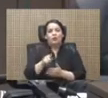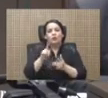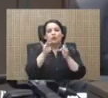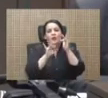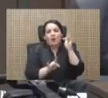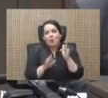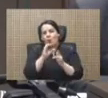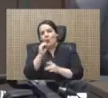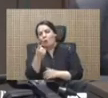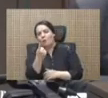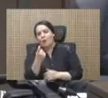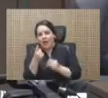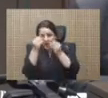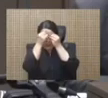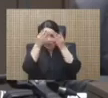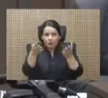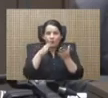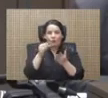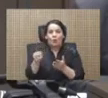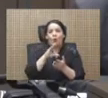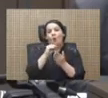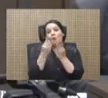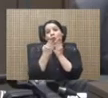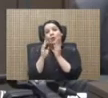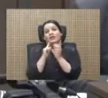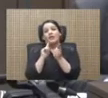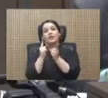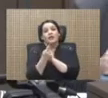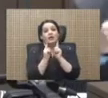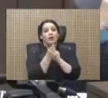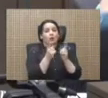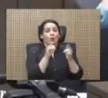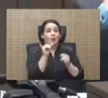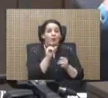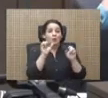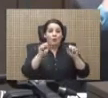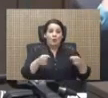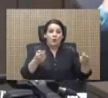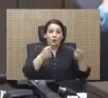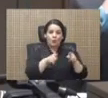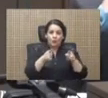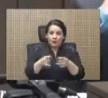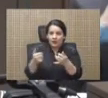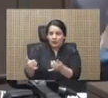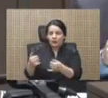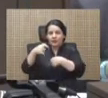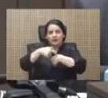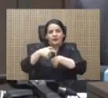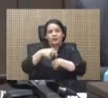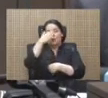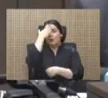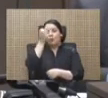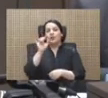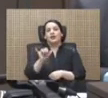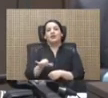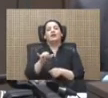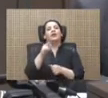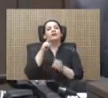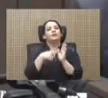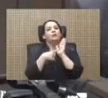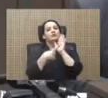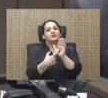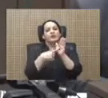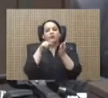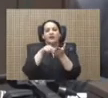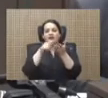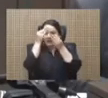existentes o puertas giratorias como pueden estar ocurriendo en este momento, porque queda demostrado en este